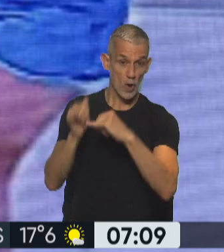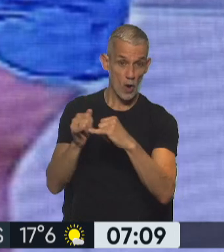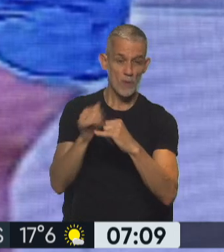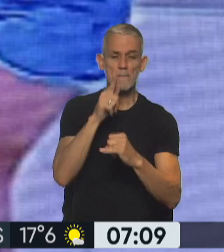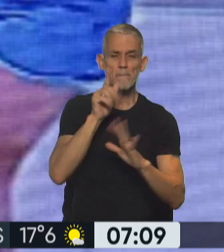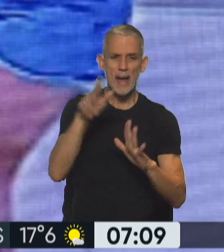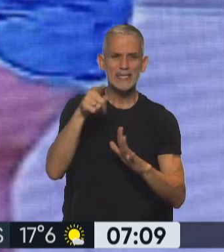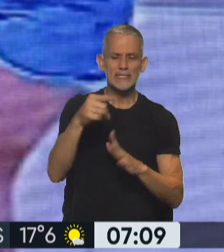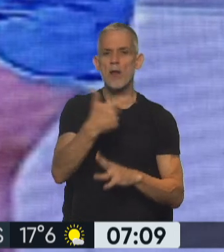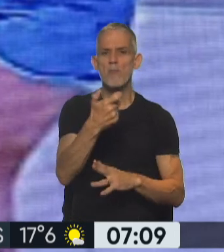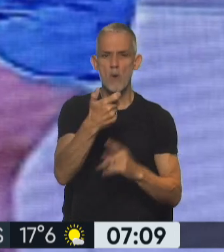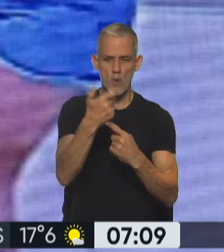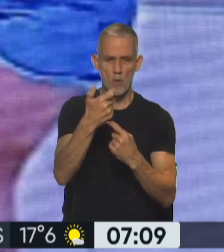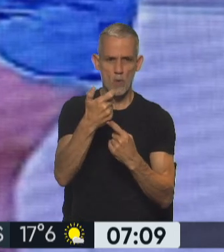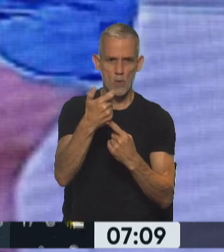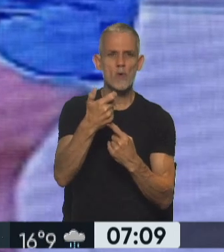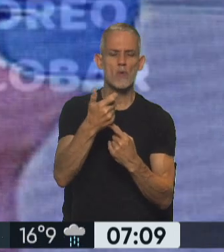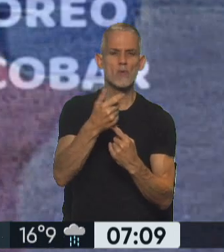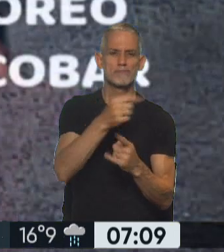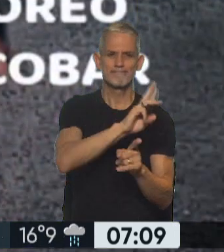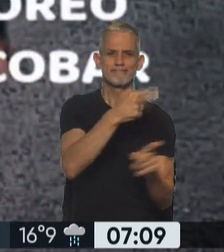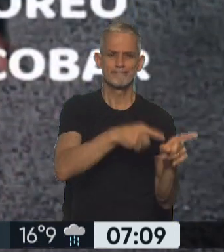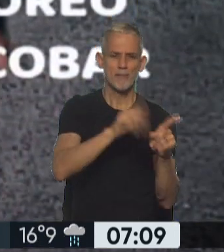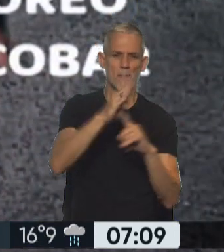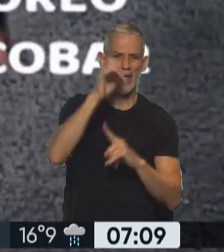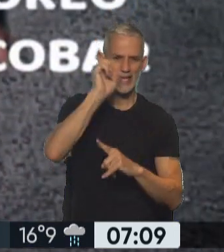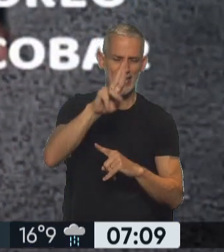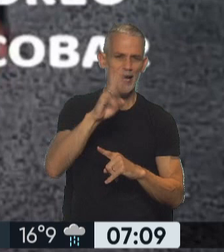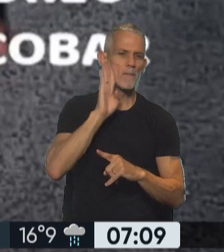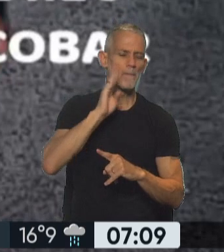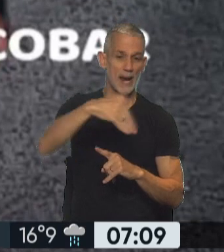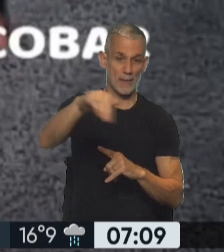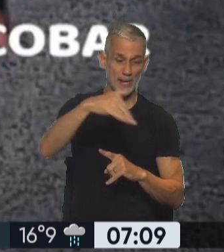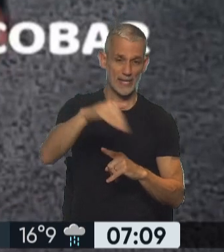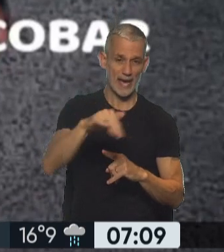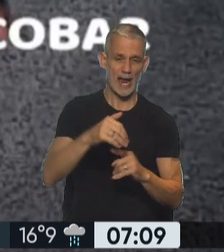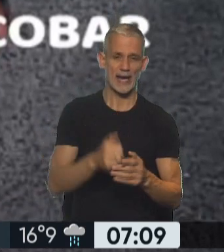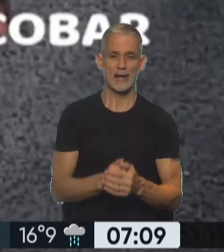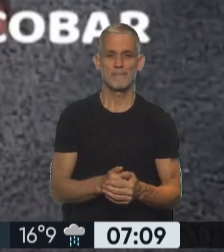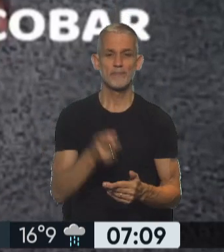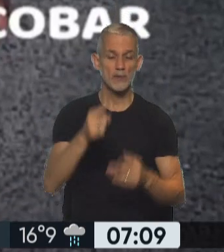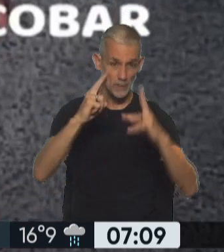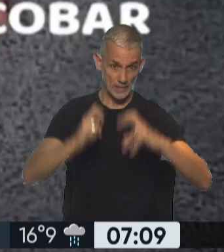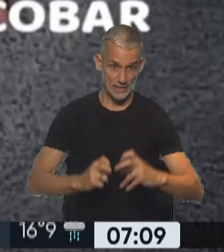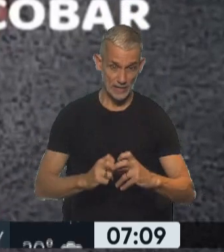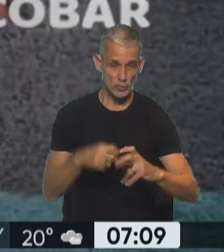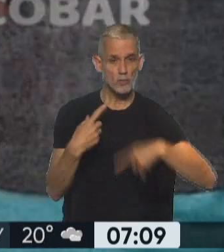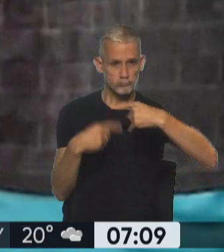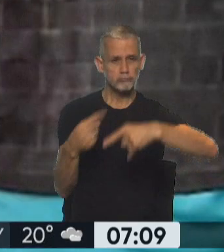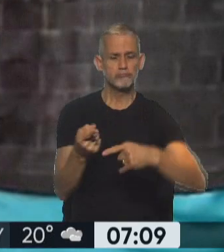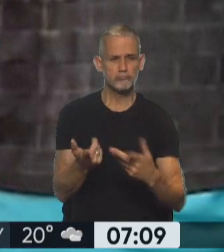acusado de ser el tirador que le quitó la vida al empresario agropecuario en la autopista Panamericana altura pelear en una investigación que